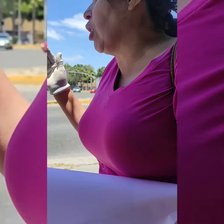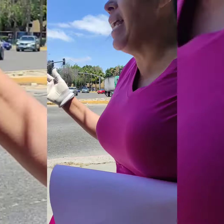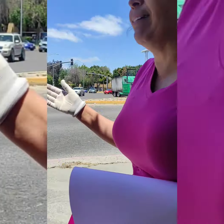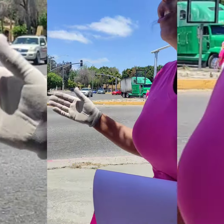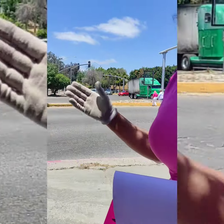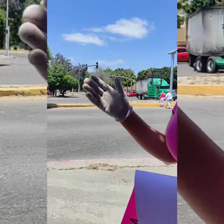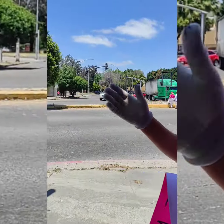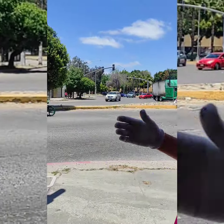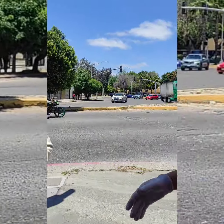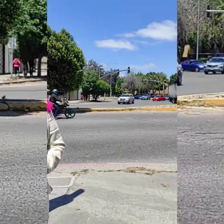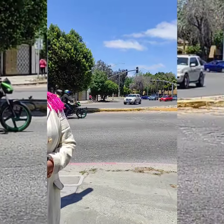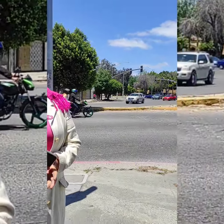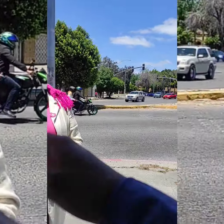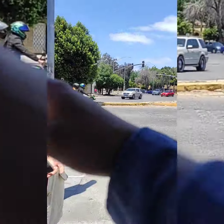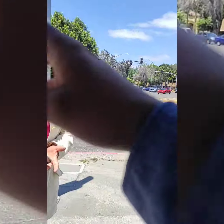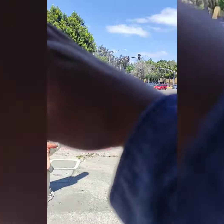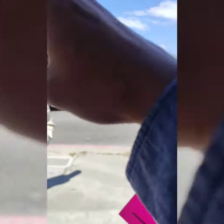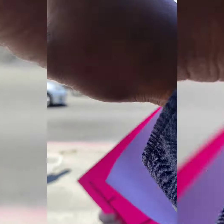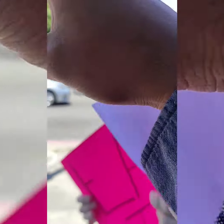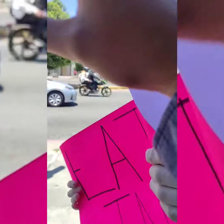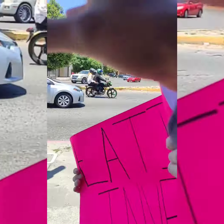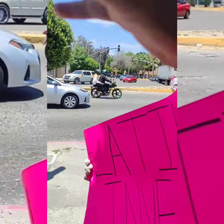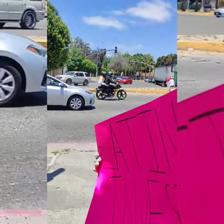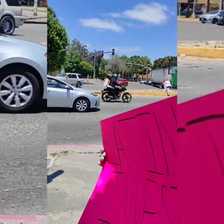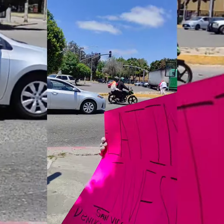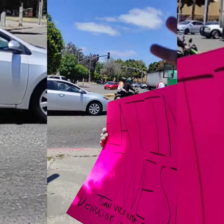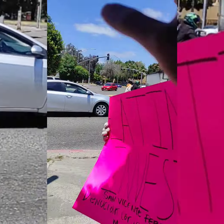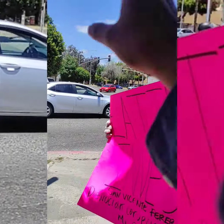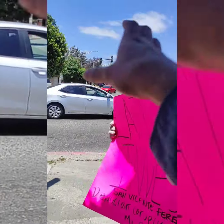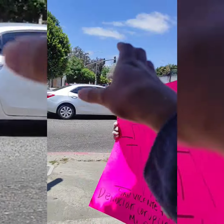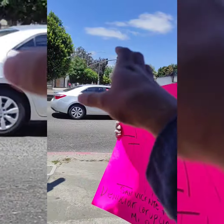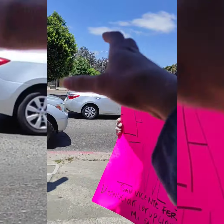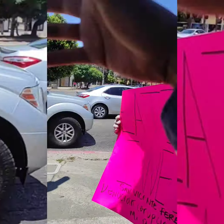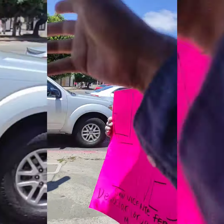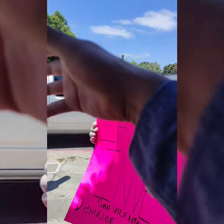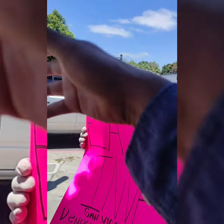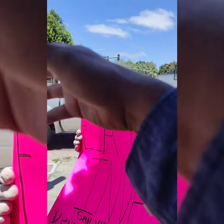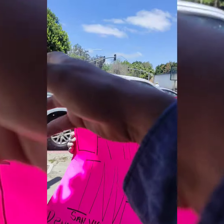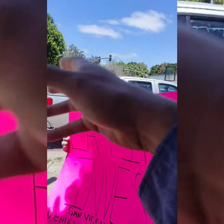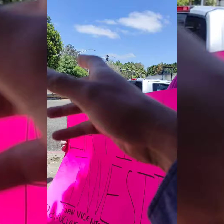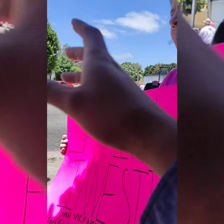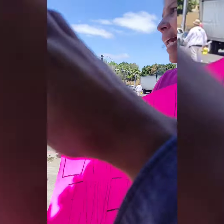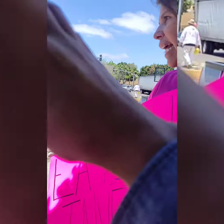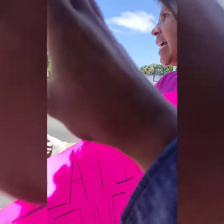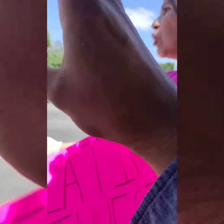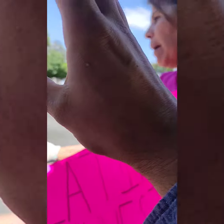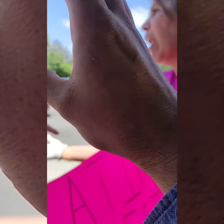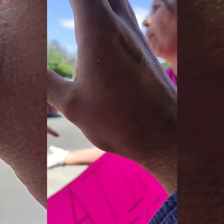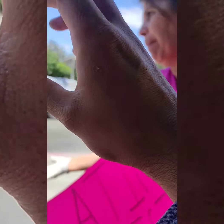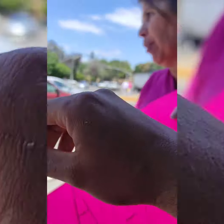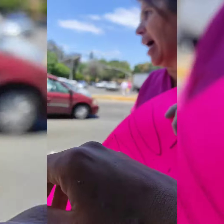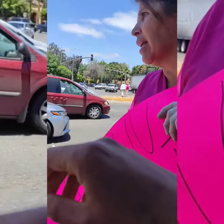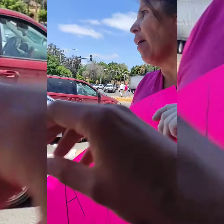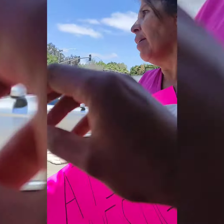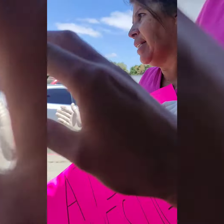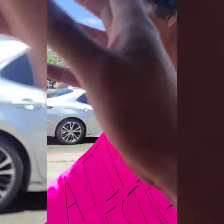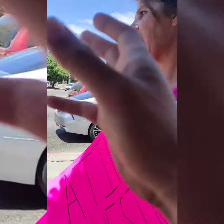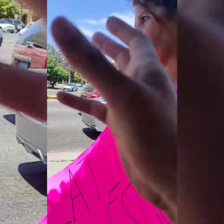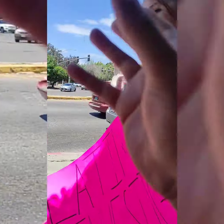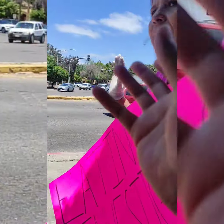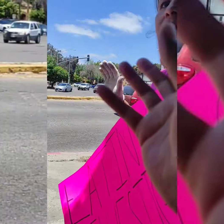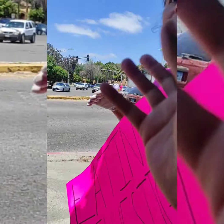una persona, no. Es que esa posición de decir... Yo estoy de acuerdo que ellas decidan cuando hay una violación. Se llama.